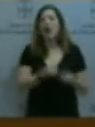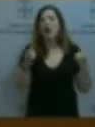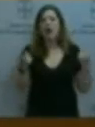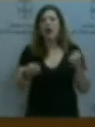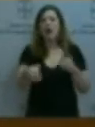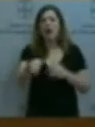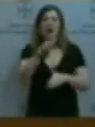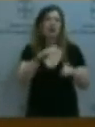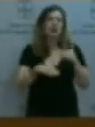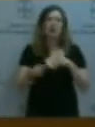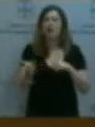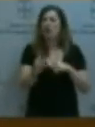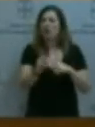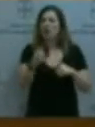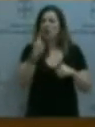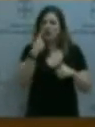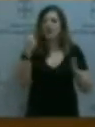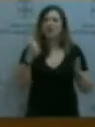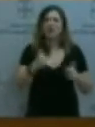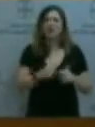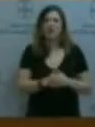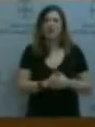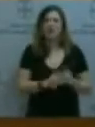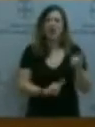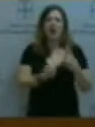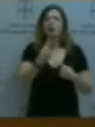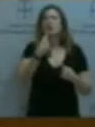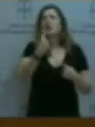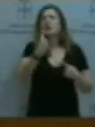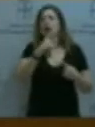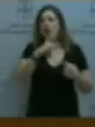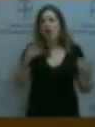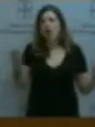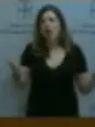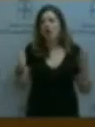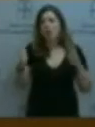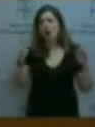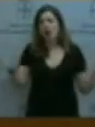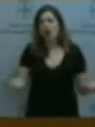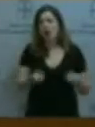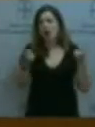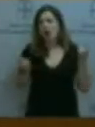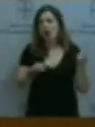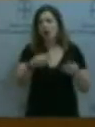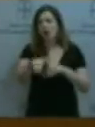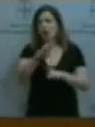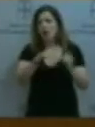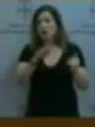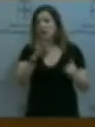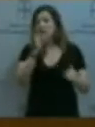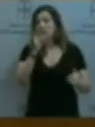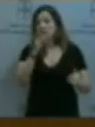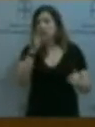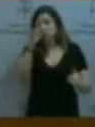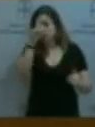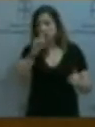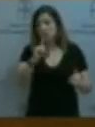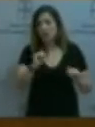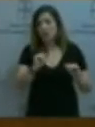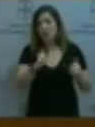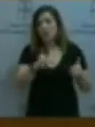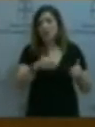Hay quien habla de que estamos en campaña. Y no está, porque todavía no sabe por dónde va a empezar la campaña, por avanzo, por no avanzo, por unidos, por puedo,